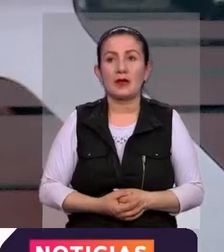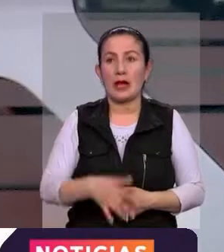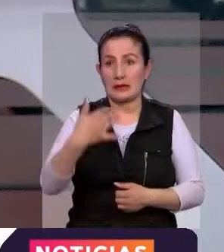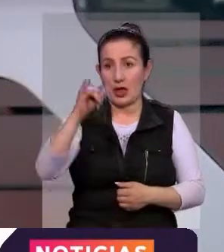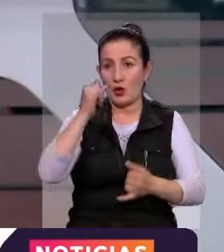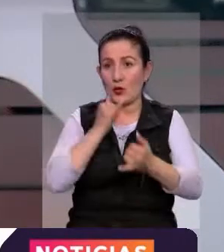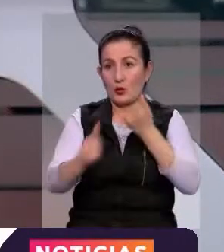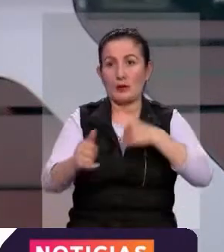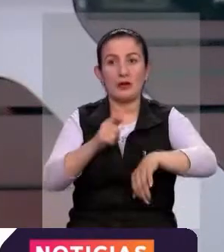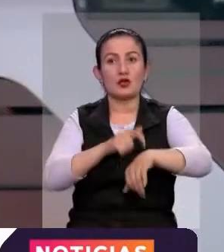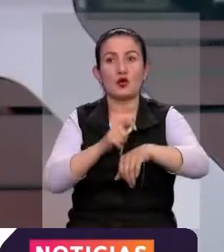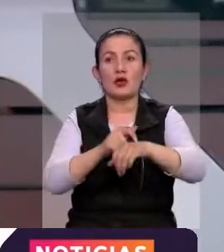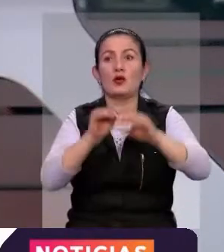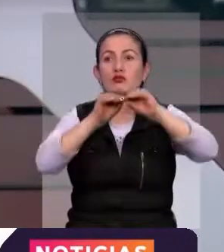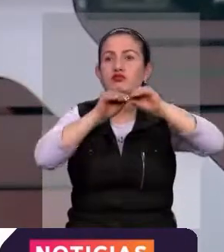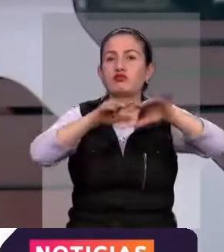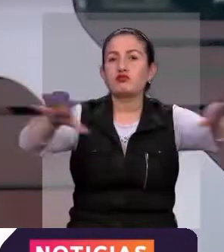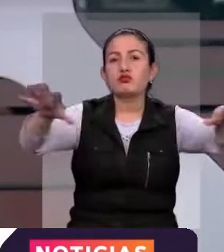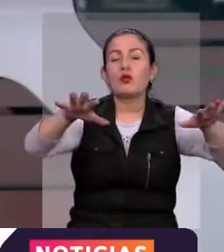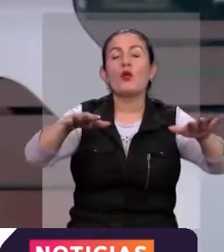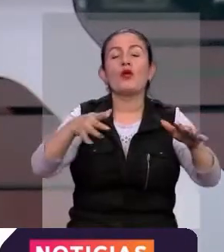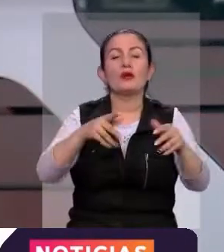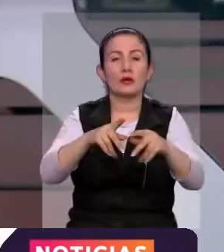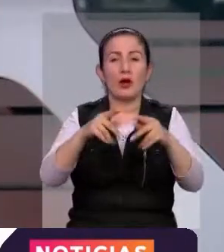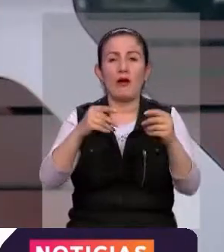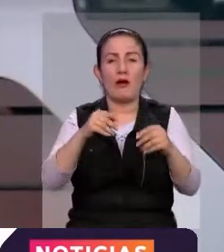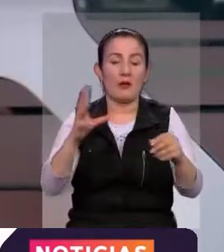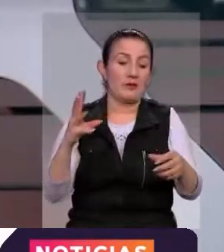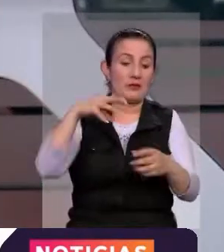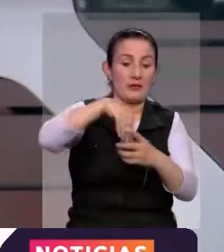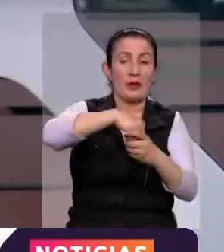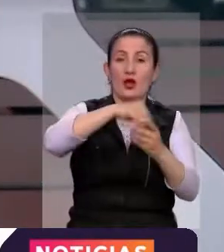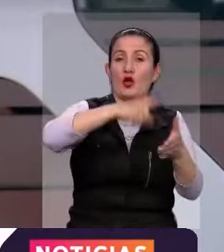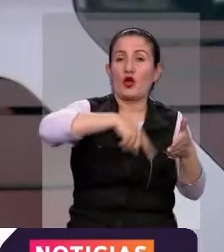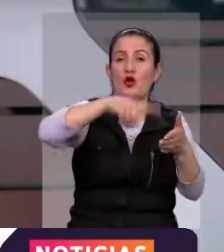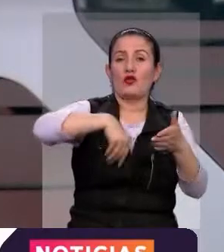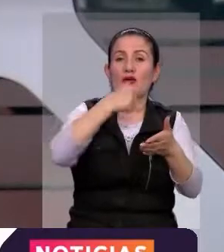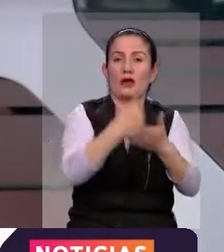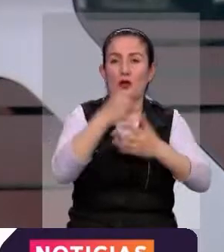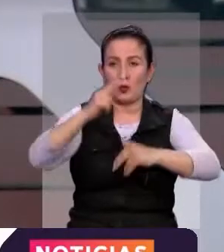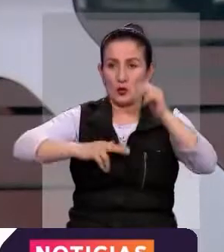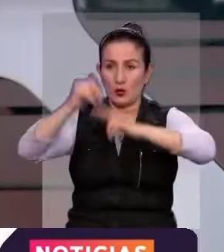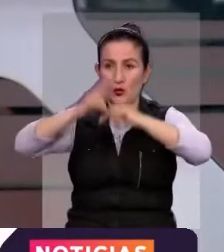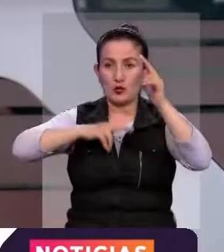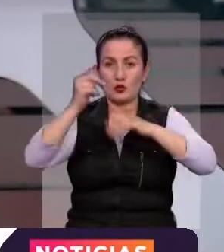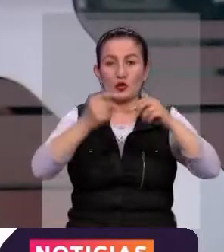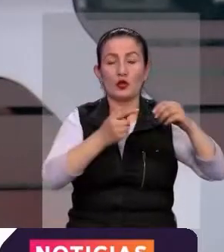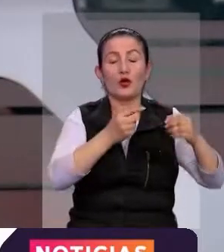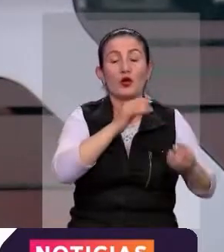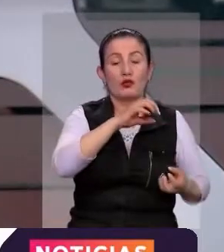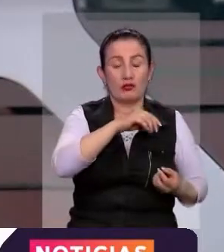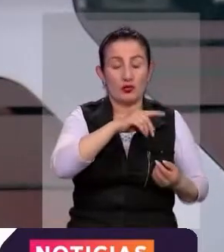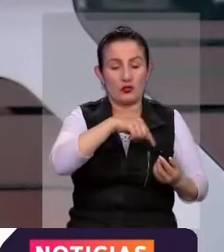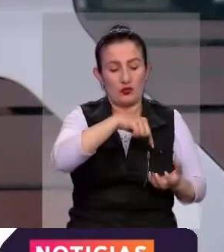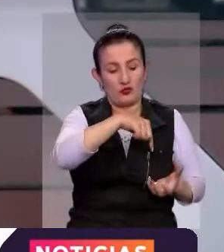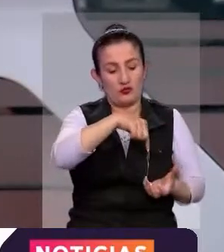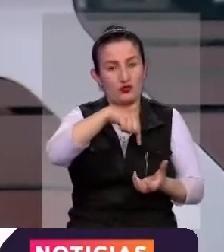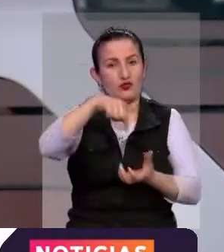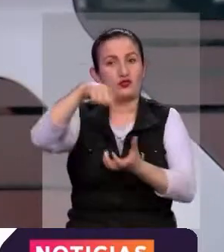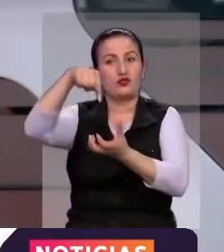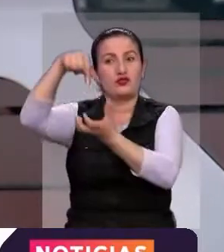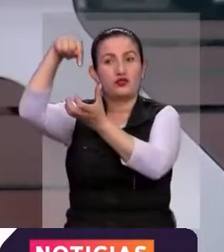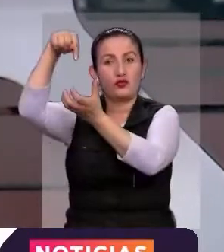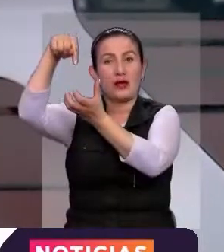Y en las últimas horas fueron publicados los pliegos definitivos para la adjudicación del contrato para la construcción del cable aéreo San Cristóbal. El